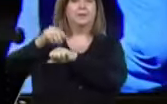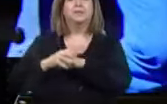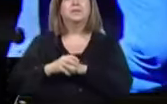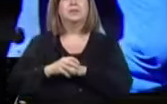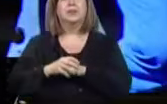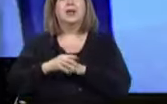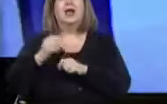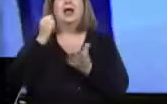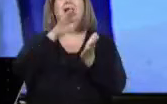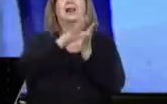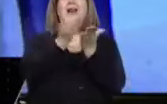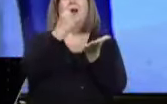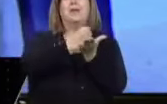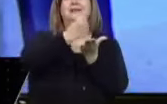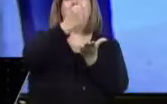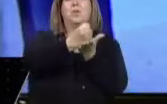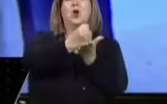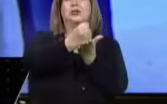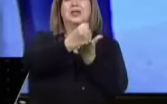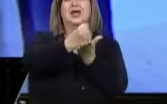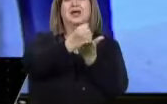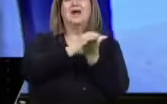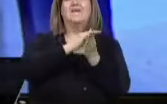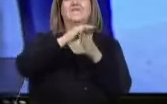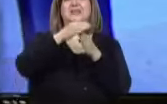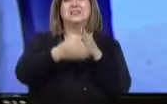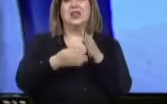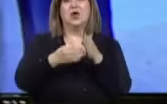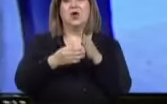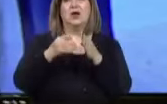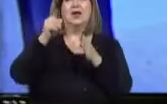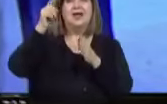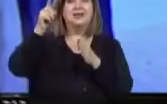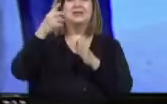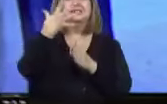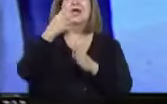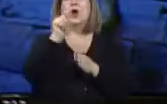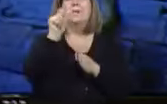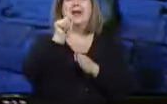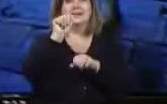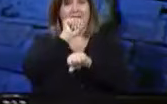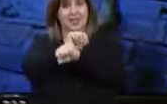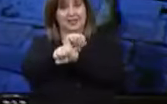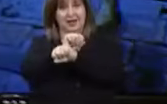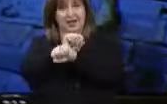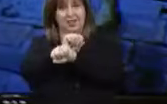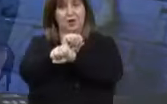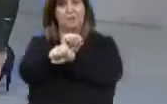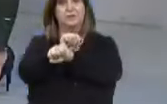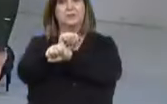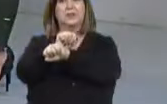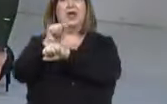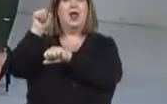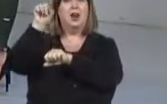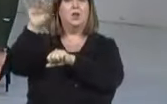esto, tenía el pasaporte vencido, pero por ese detalle hace 5 meses que este chico está preso en Mali, y no en Bamako, que es la capital.